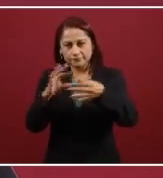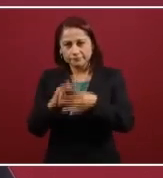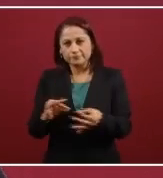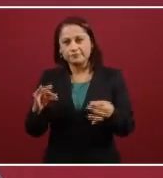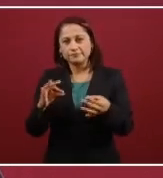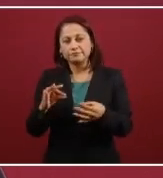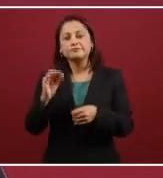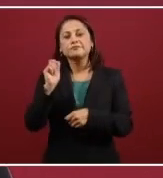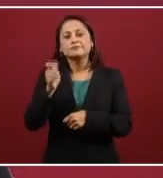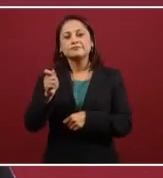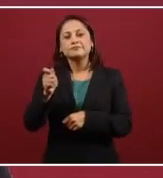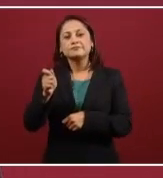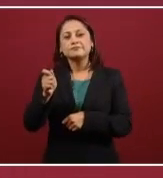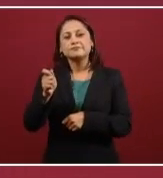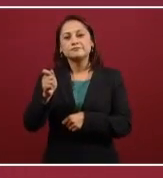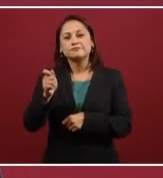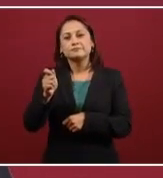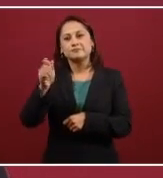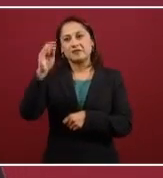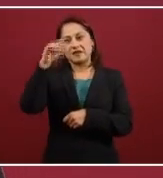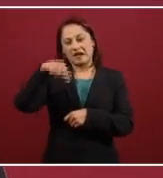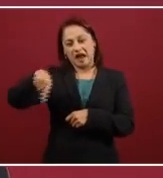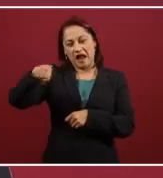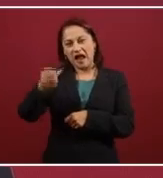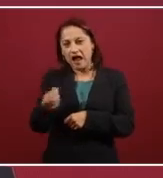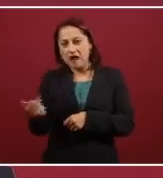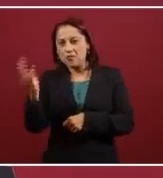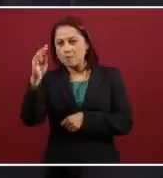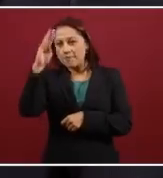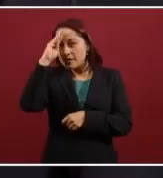se pensaba que era hasta ilegal